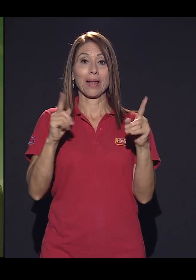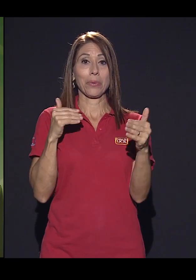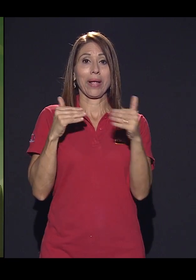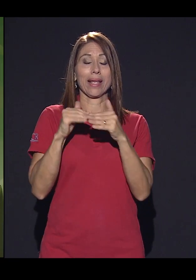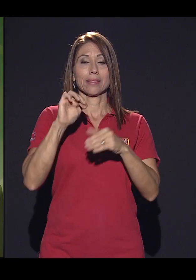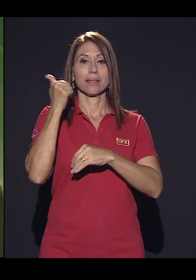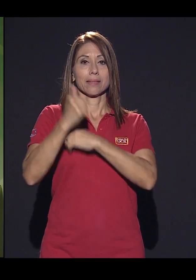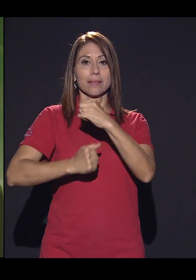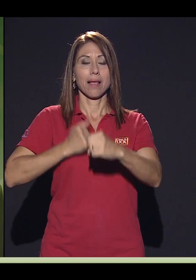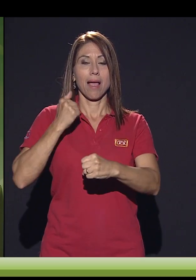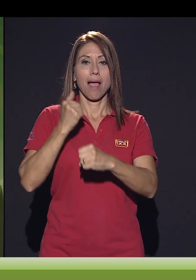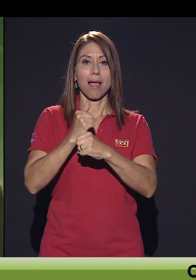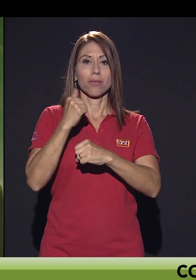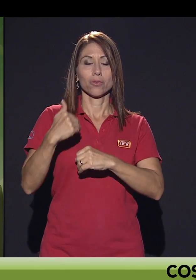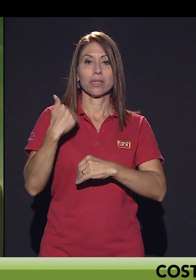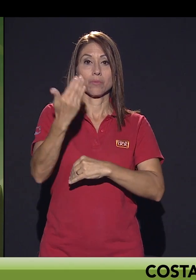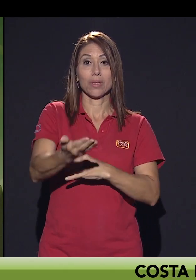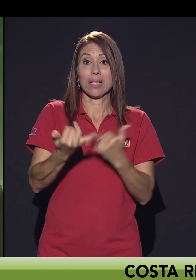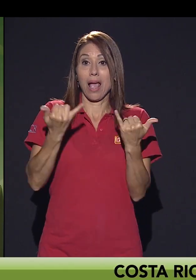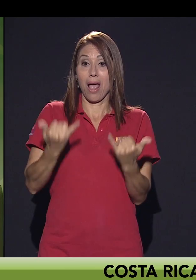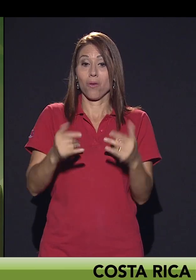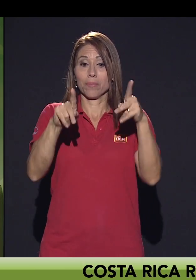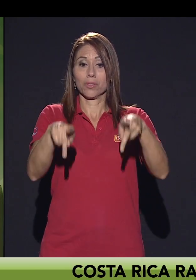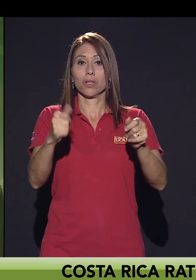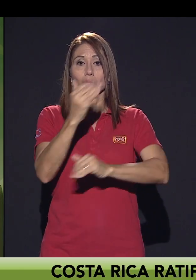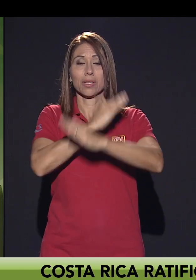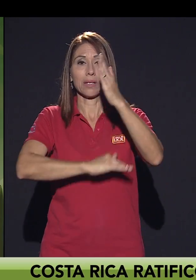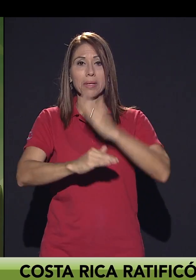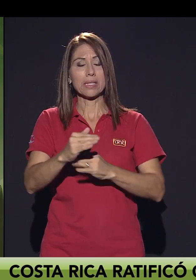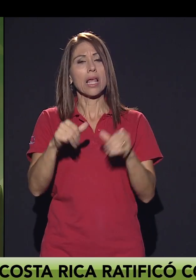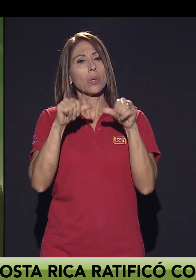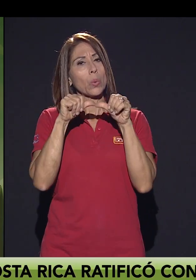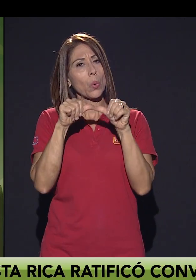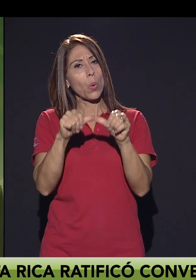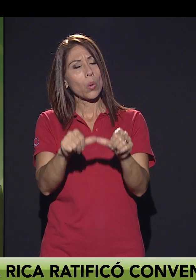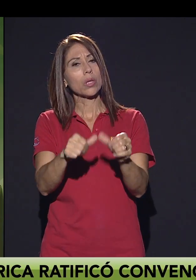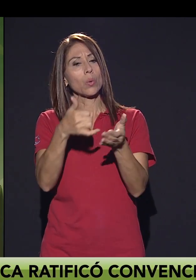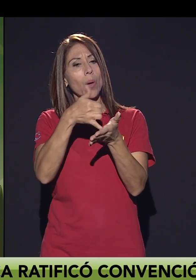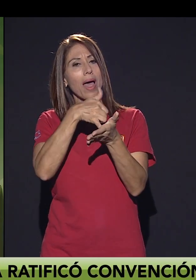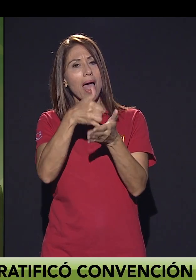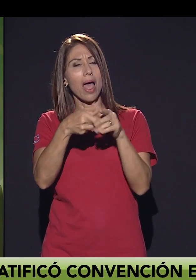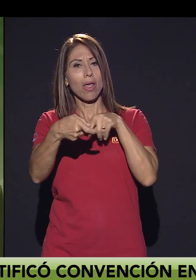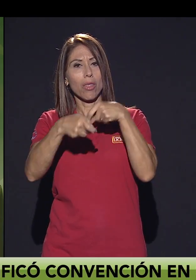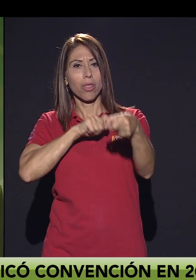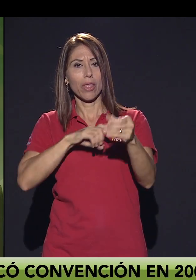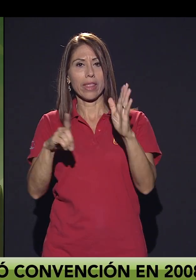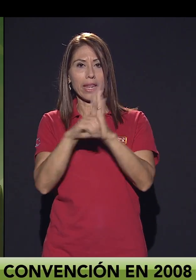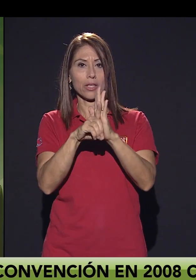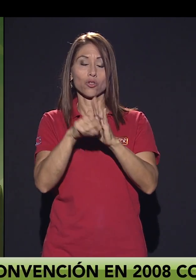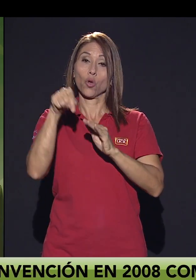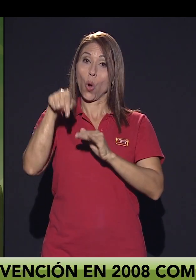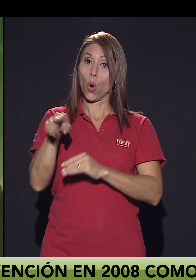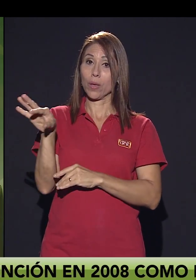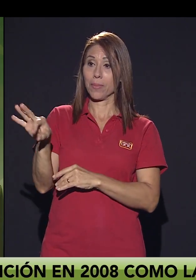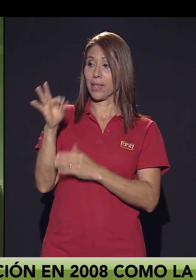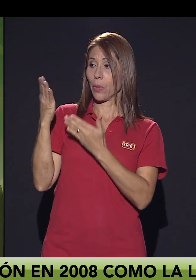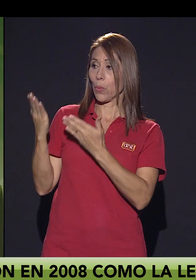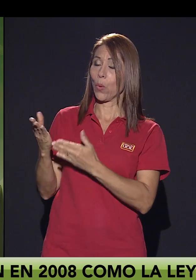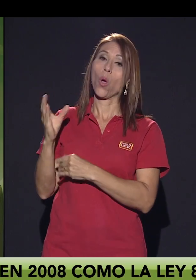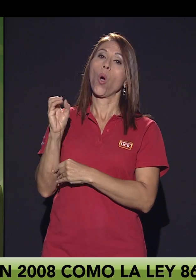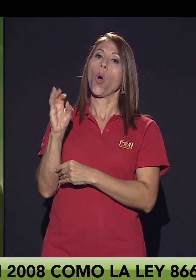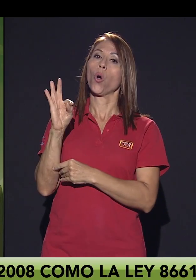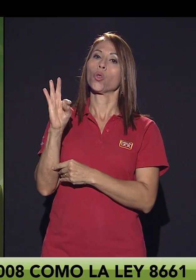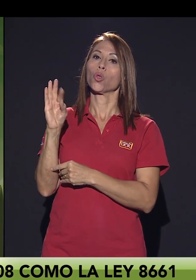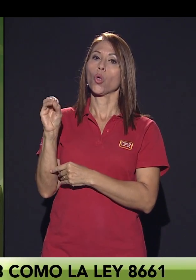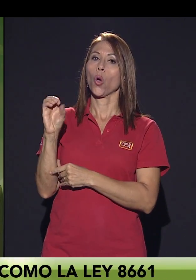Sin embargo, casi una década después, este colectivo sigue viendo a menudo vulnerados estos derechos y nos acompaña hoy como invitado